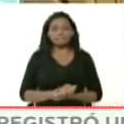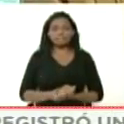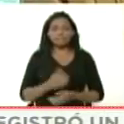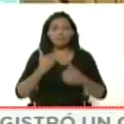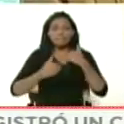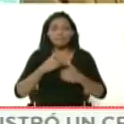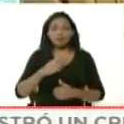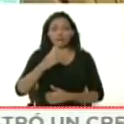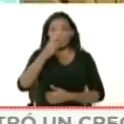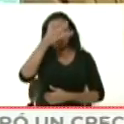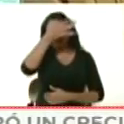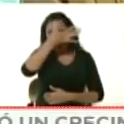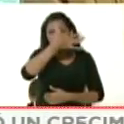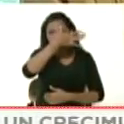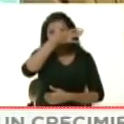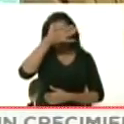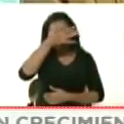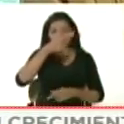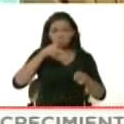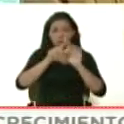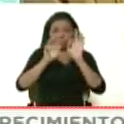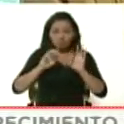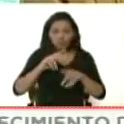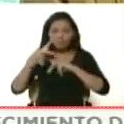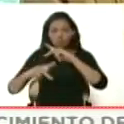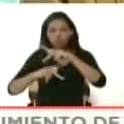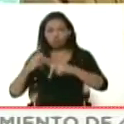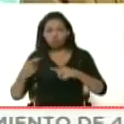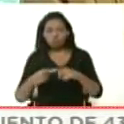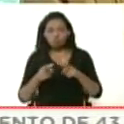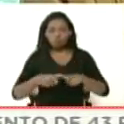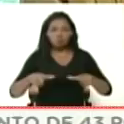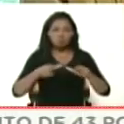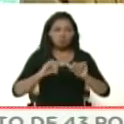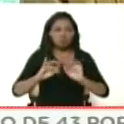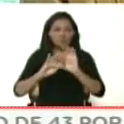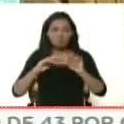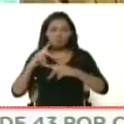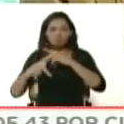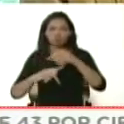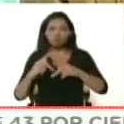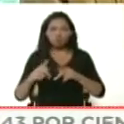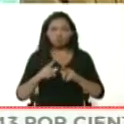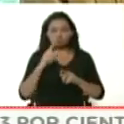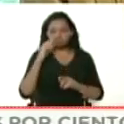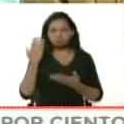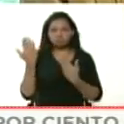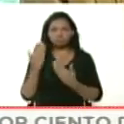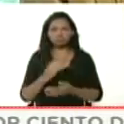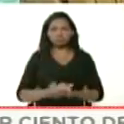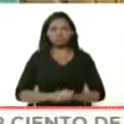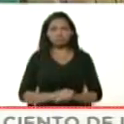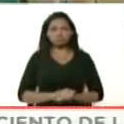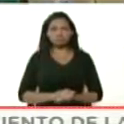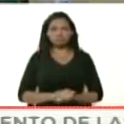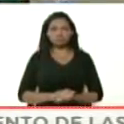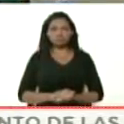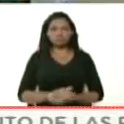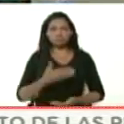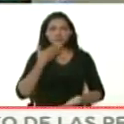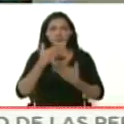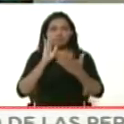bendito, sí, dedicado a la producción en el campo, a la producción ganadera. Por favor, ministro. Gracias,